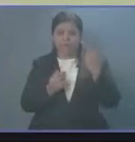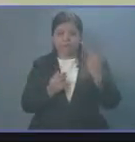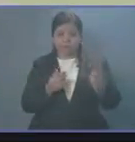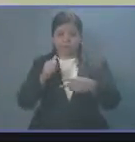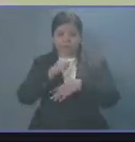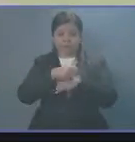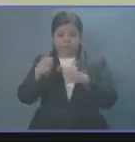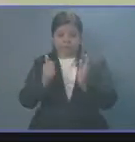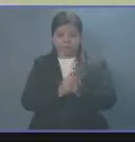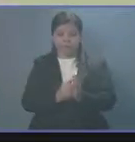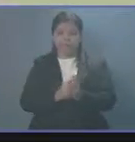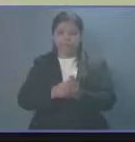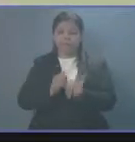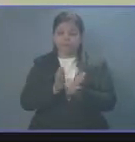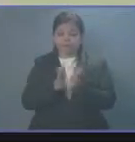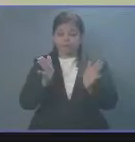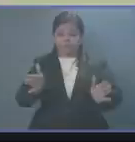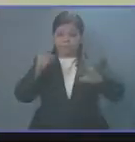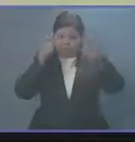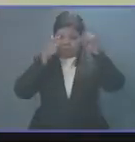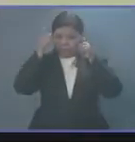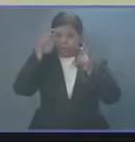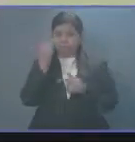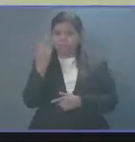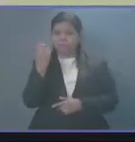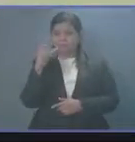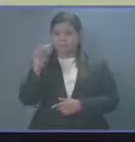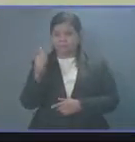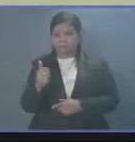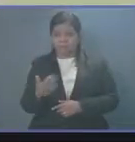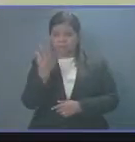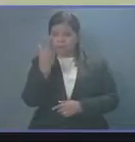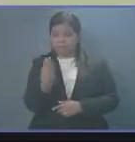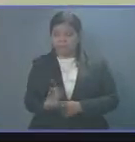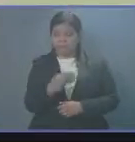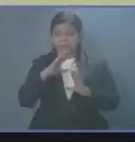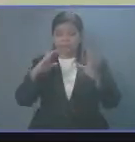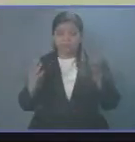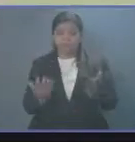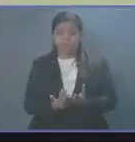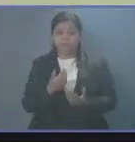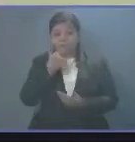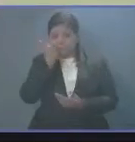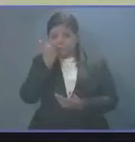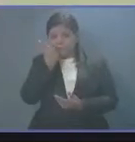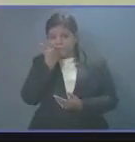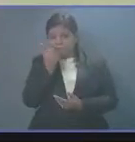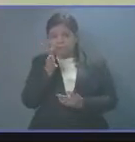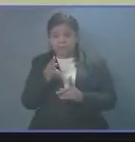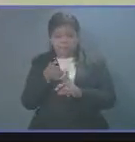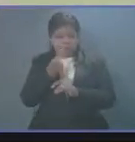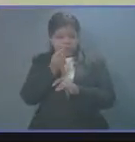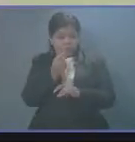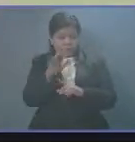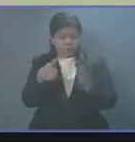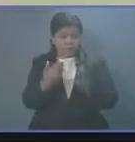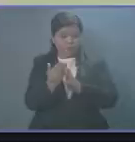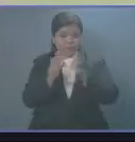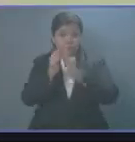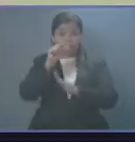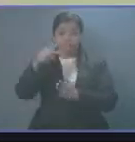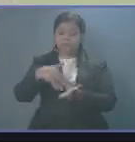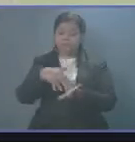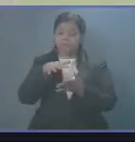Asamblea General de Naciones Unidas decretó el 12 de agosto como Día Internacional de la Juventud, teniendo entre sus objetivos que las instituciones